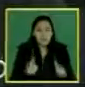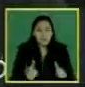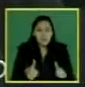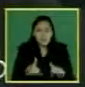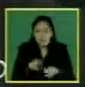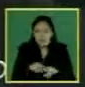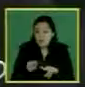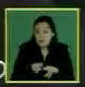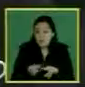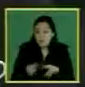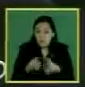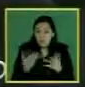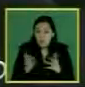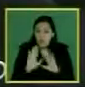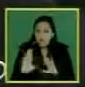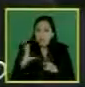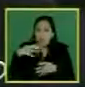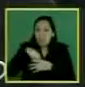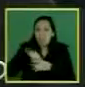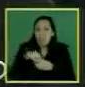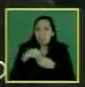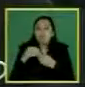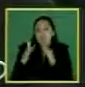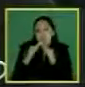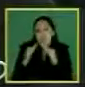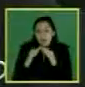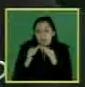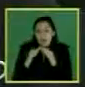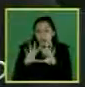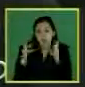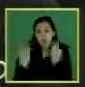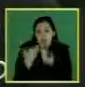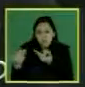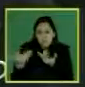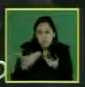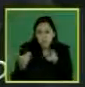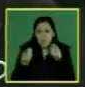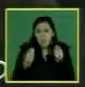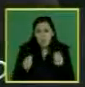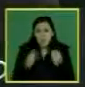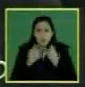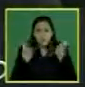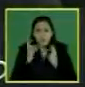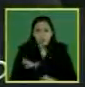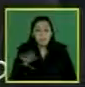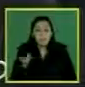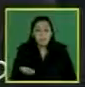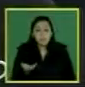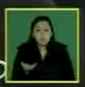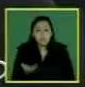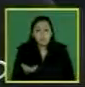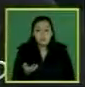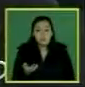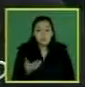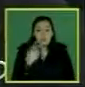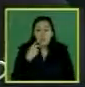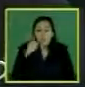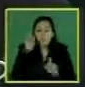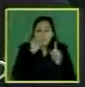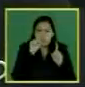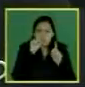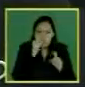infancia, que tiene que ver con la conducta en el hogar. Y, por supuesto, esto es un tema que es muy importante señalar, no se forma de un día para otro, porque